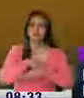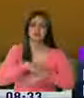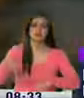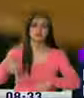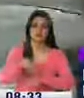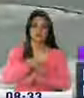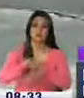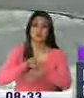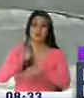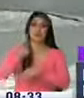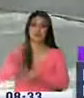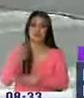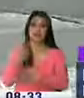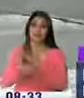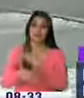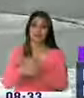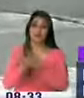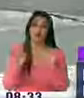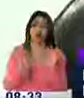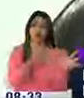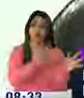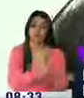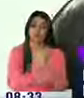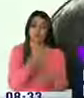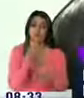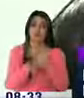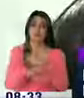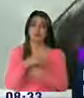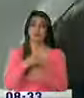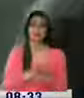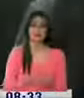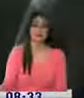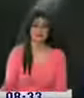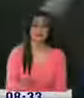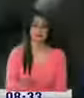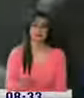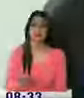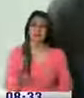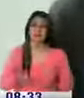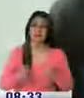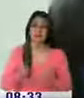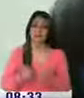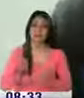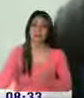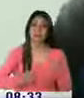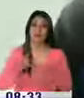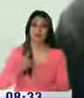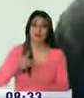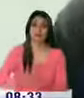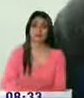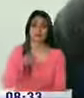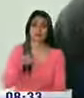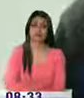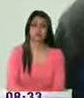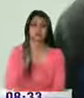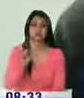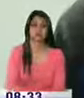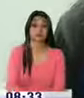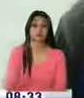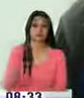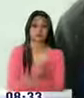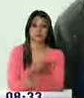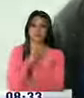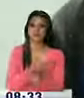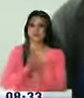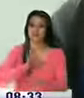cuando dejan y retiran a sus hijos de clases. Pero me toca jalarle a la carrera, porque si no viene un carro y nos vamos encima. Ajá. Encima